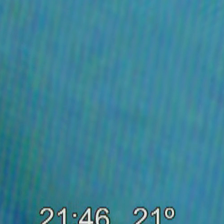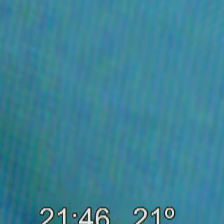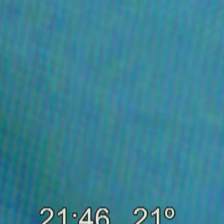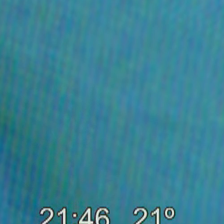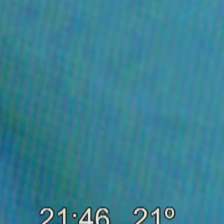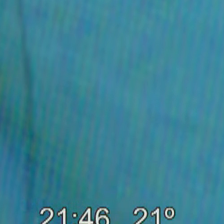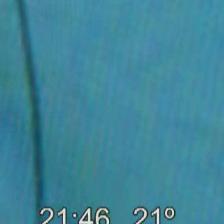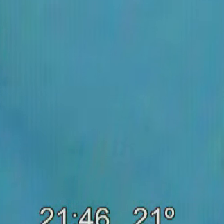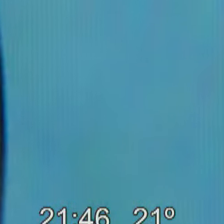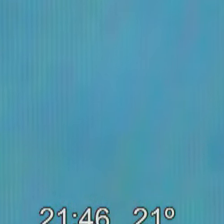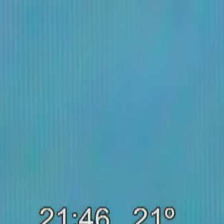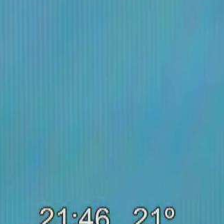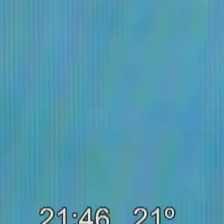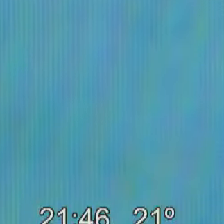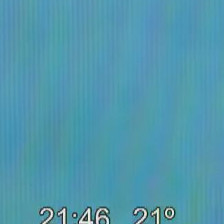volando.